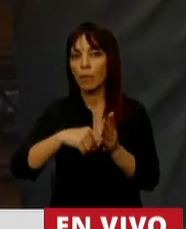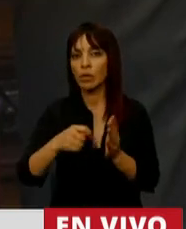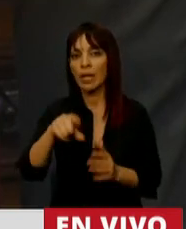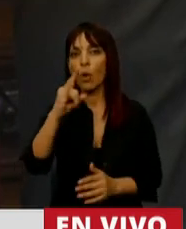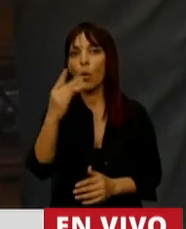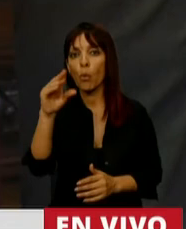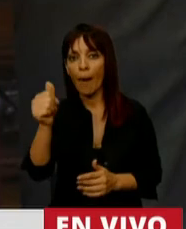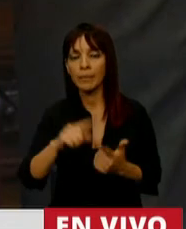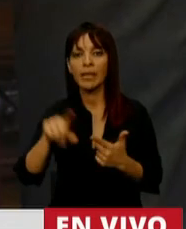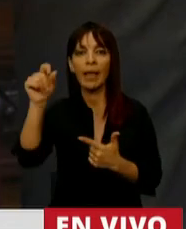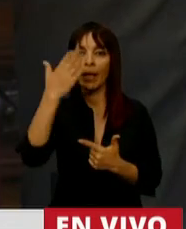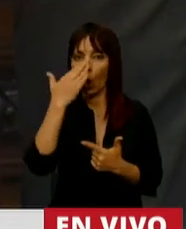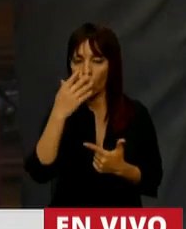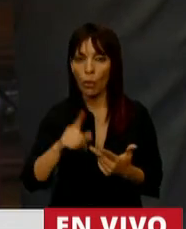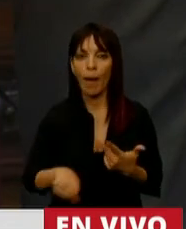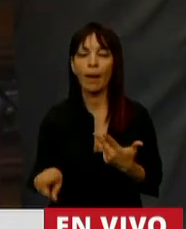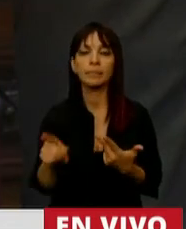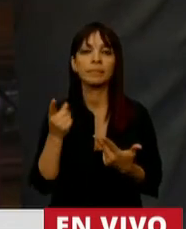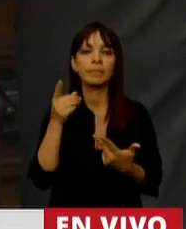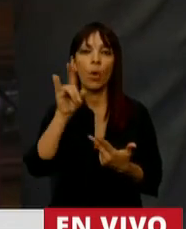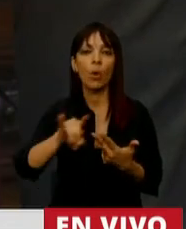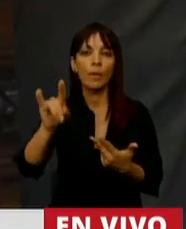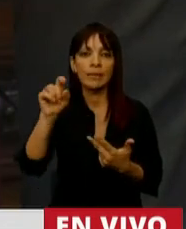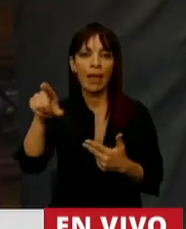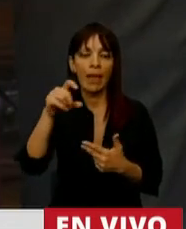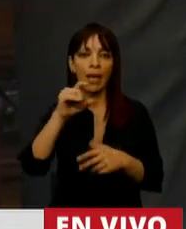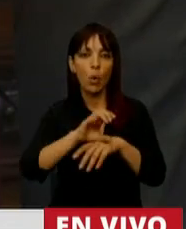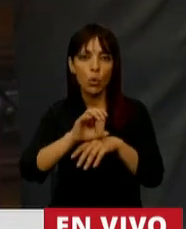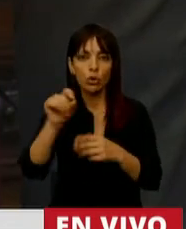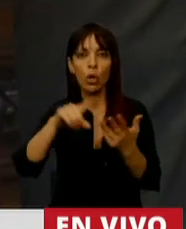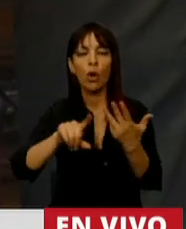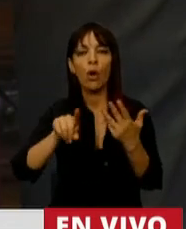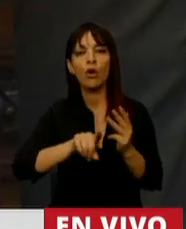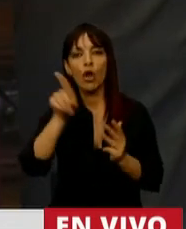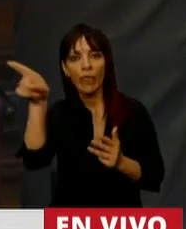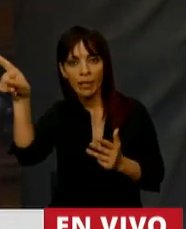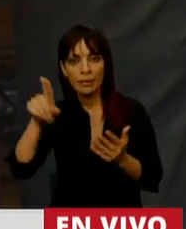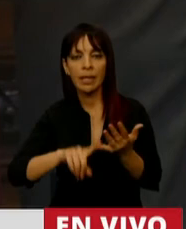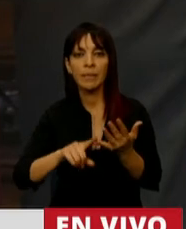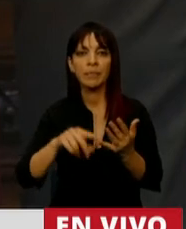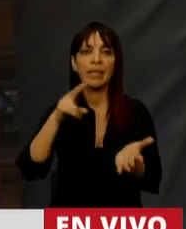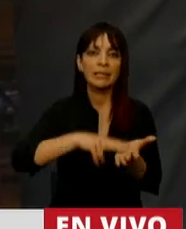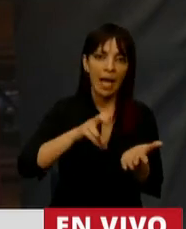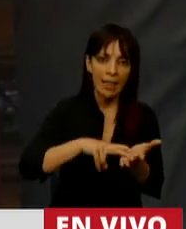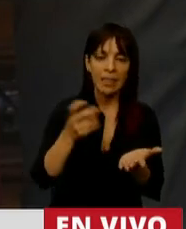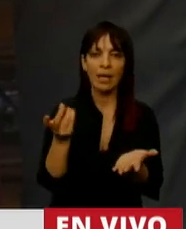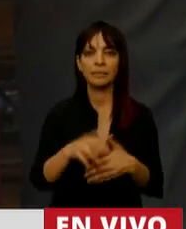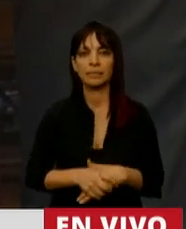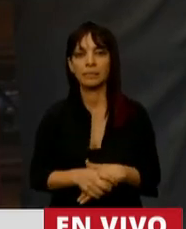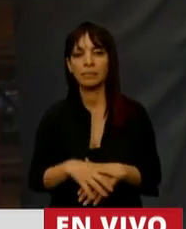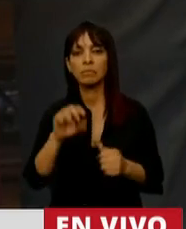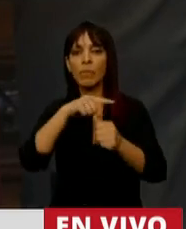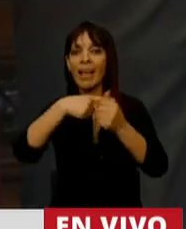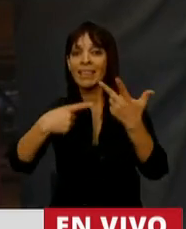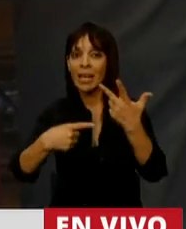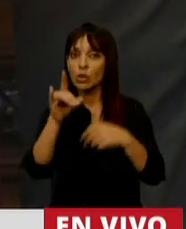la Universidad Nacional de Córdoba, la Universidad de Cuyo, la Universidad del Nordeste, la Universidad de Salta, las tres universidades